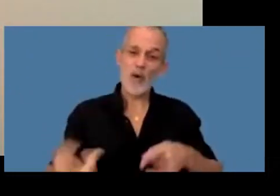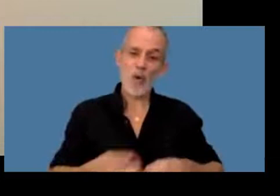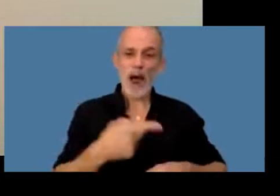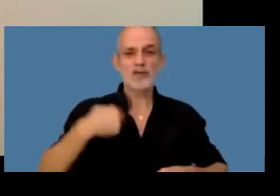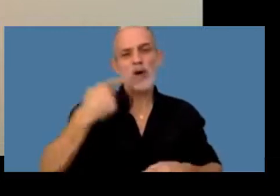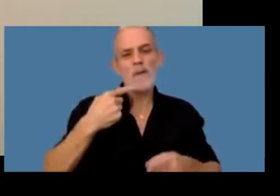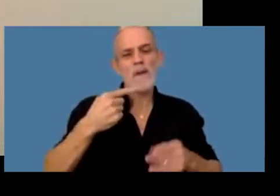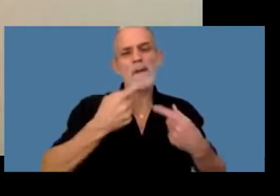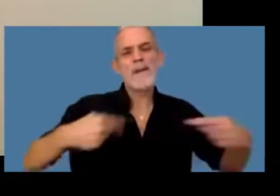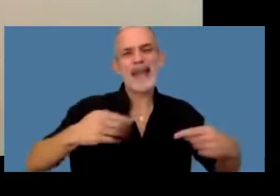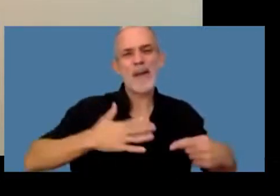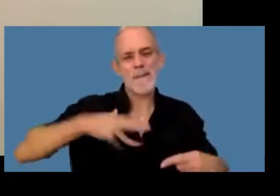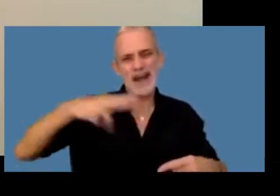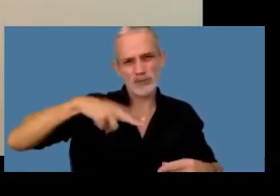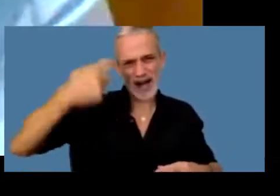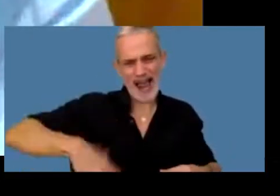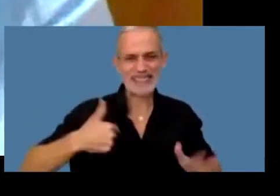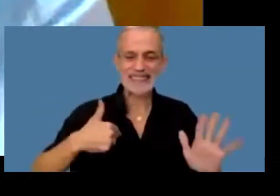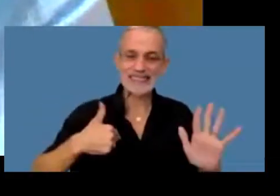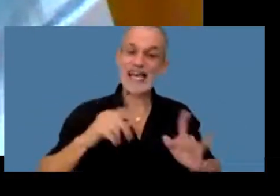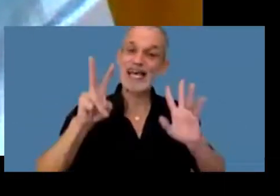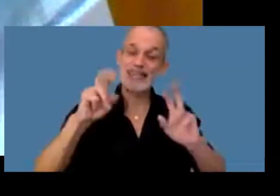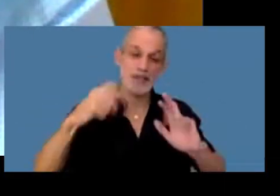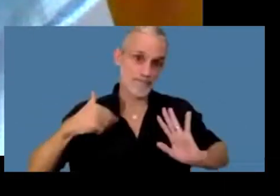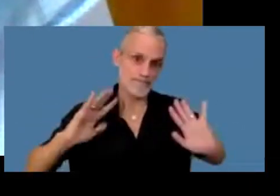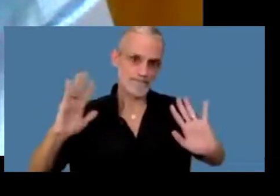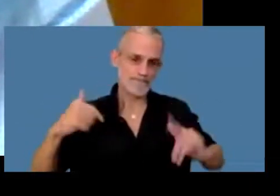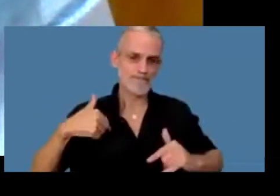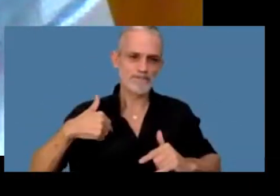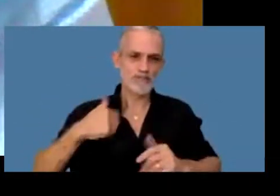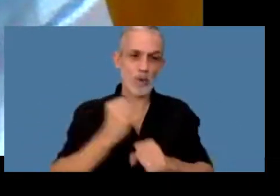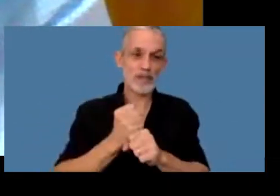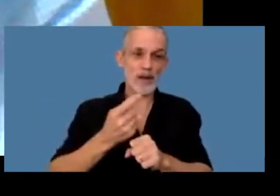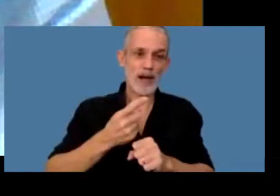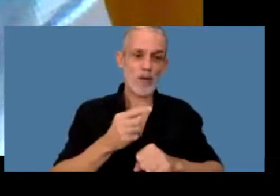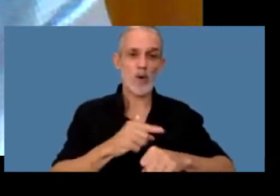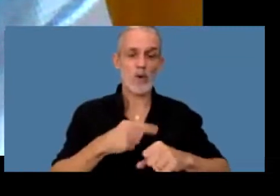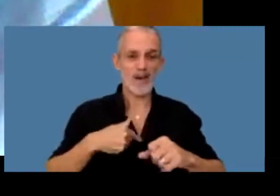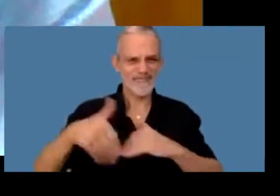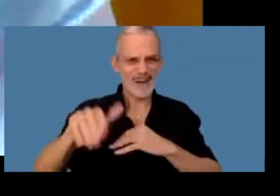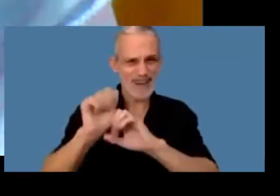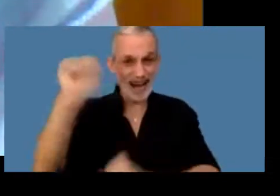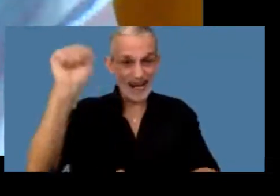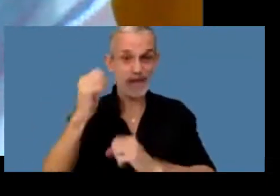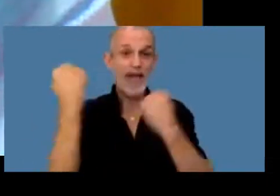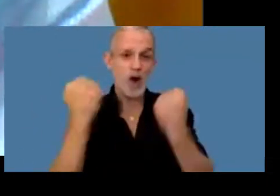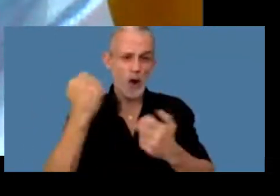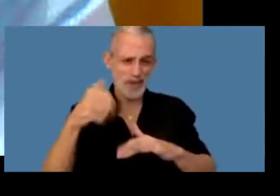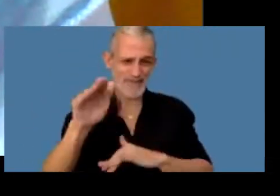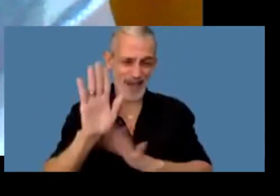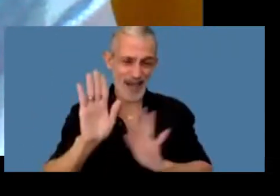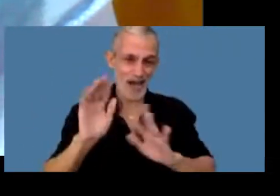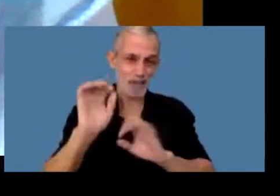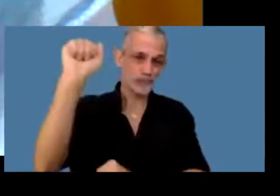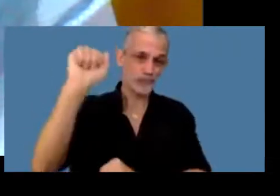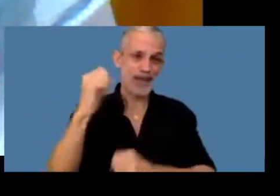temas tabúes, ¿eh? Yo trabajo mucho y me queda muy poco para recibirme de economía, en la licenciatura de economía, que